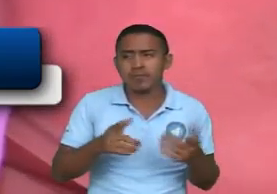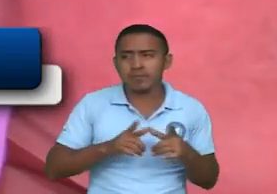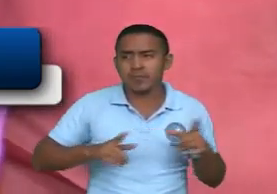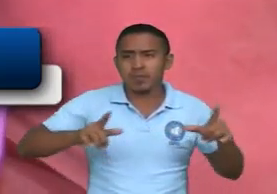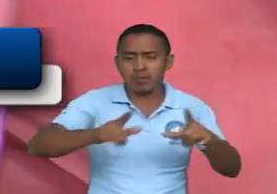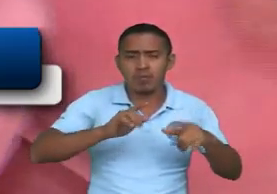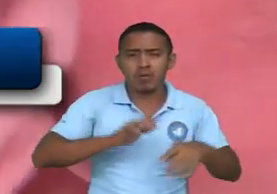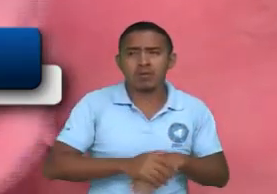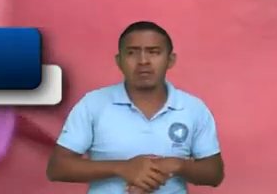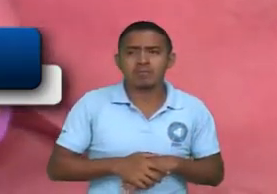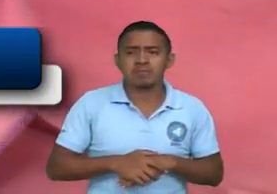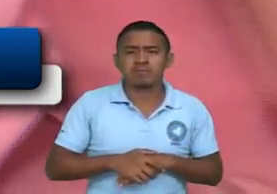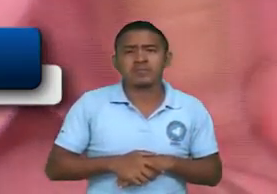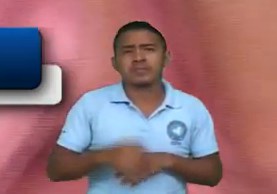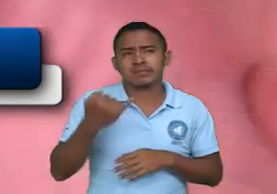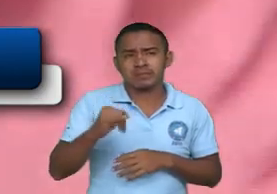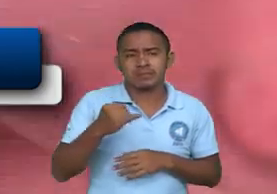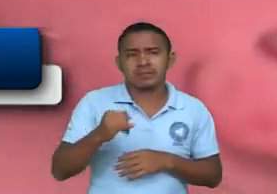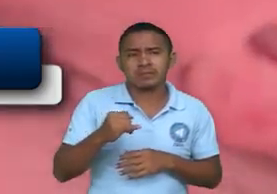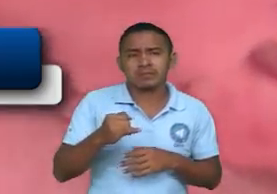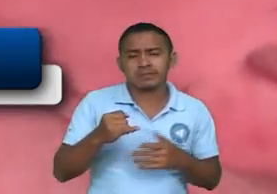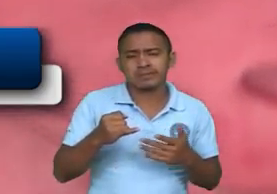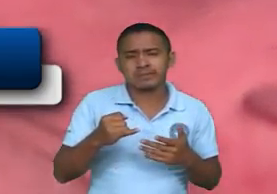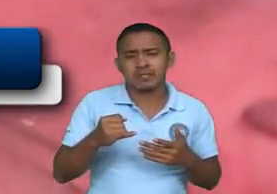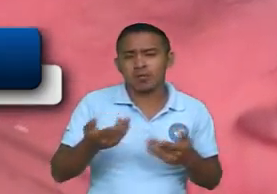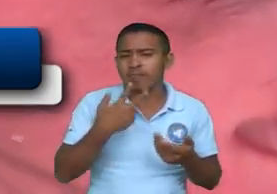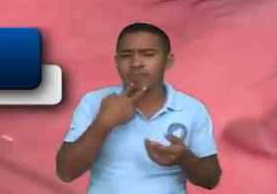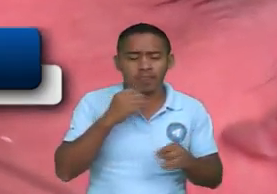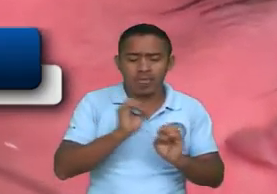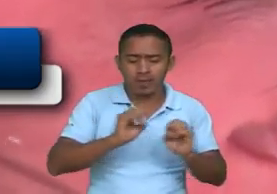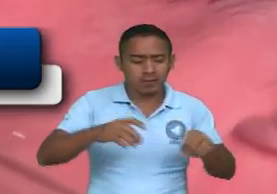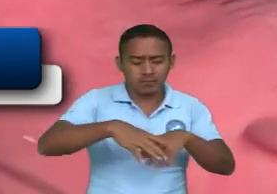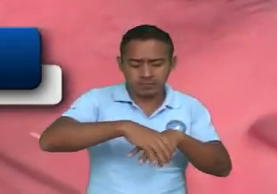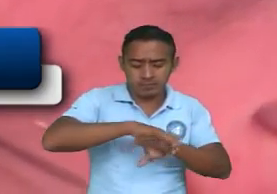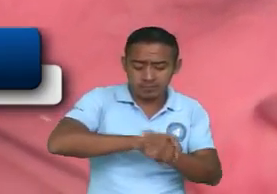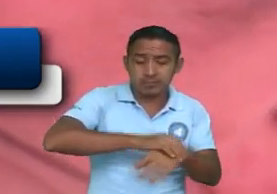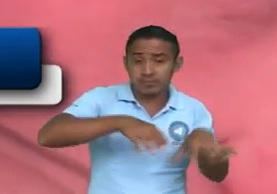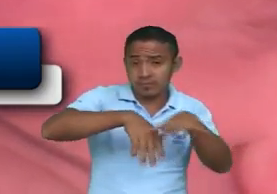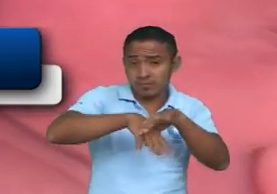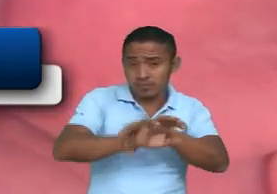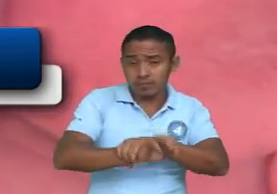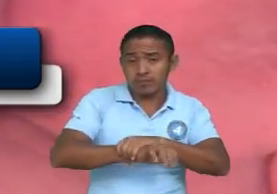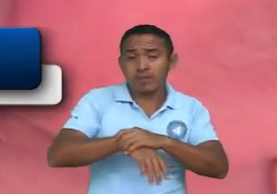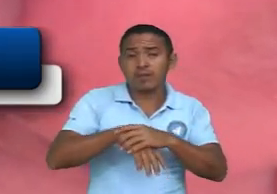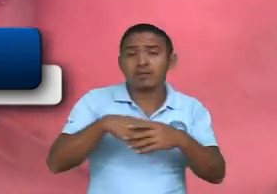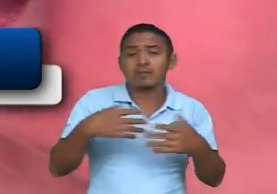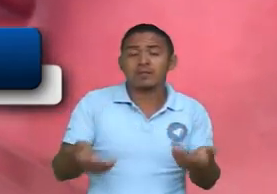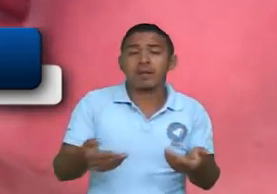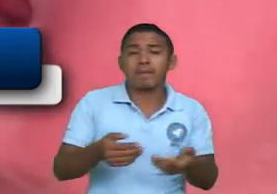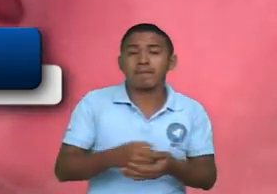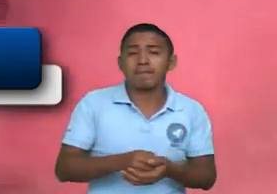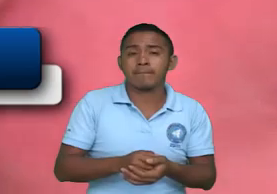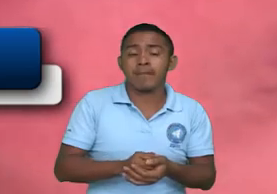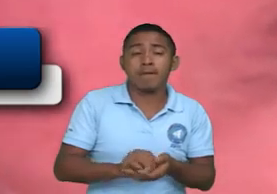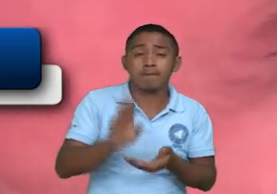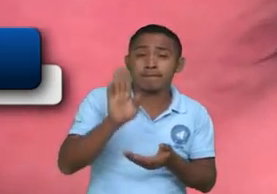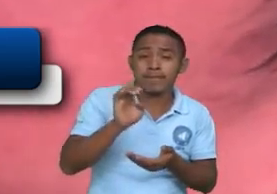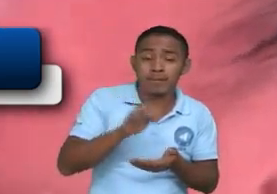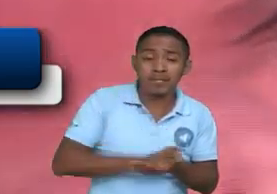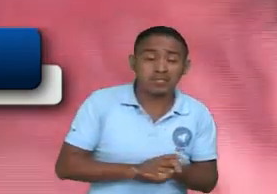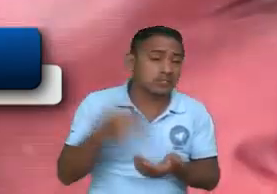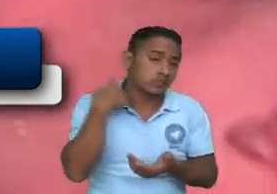de los gorritos no es que sea mala, ajá, pero sí se recomienda que el bebé en horas de la noche tenga el confort más grande, o sea, que